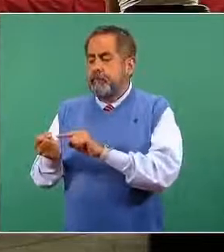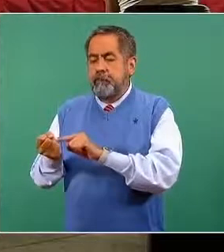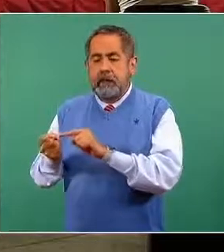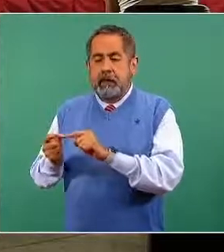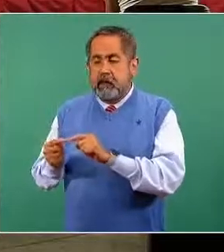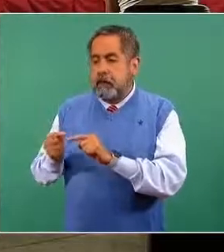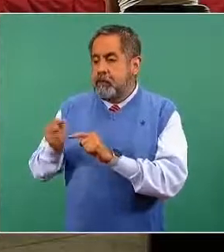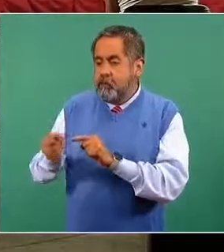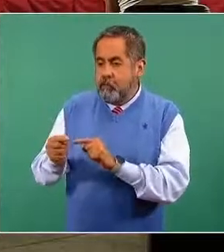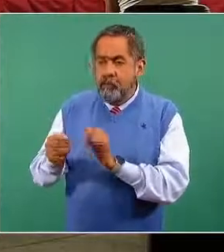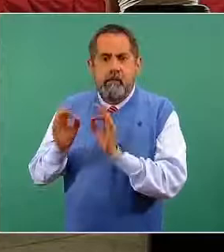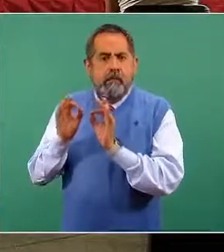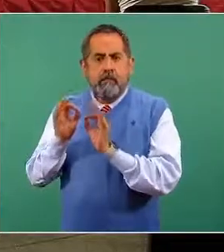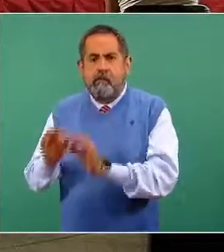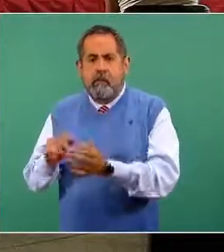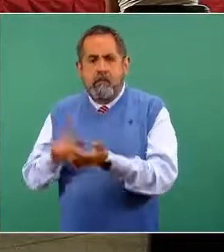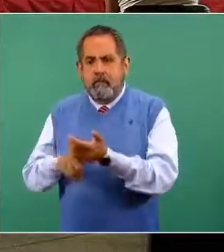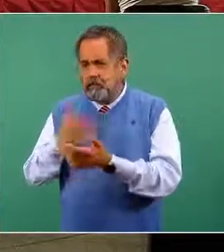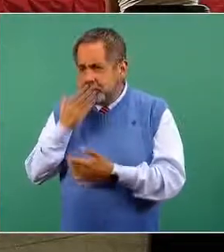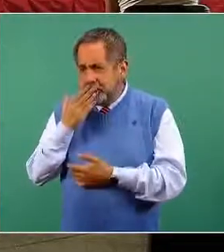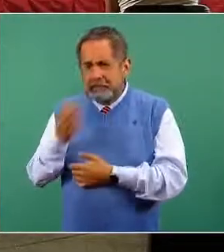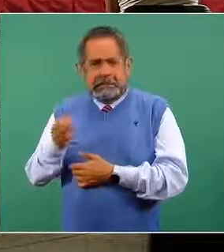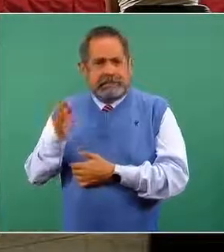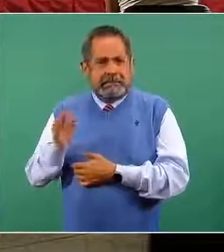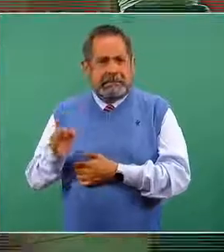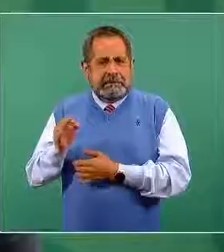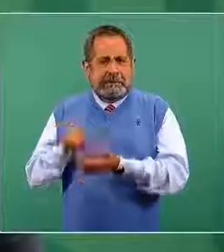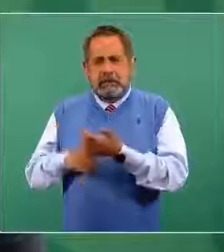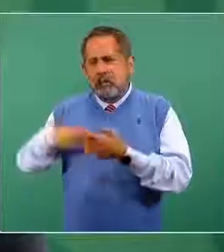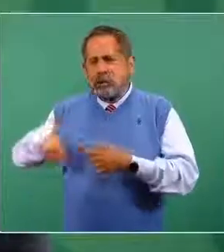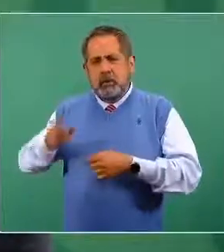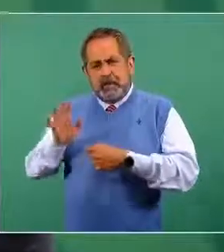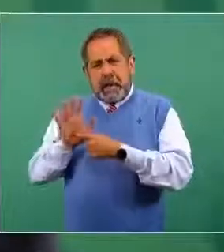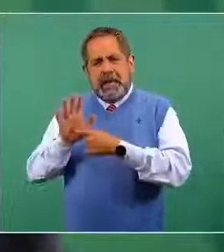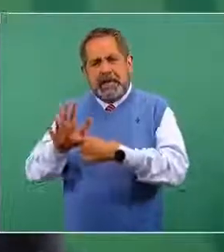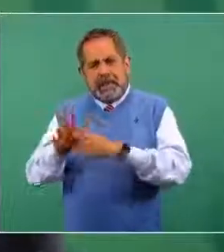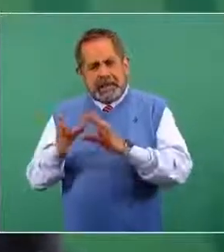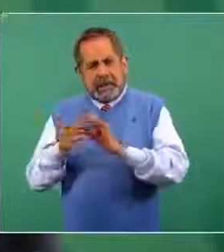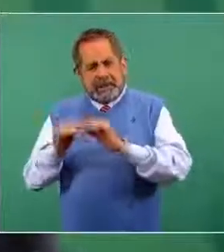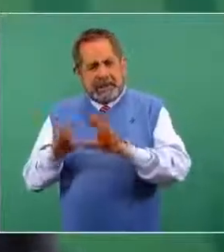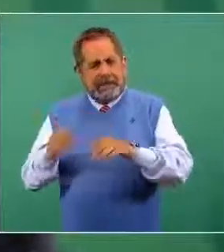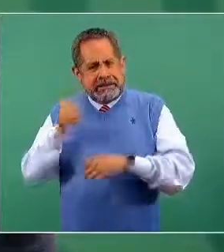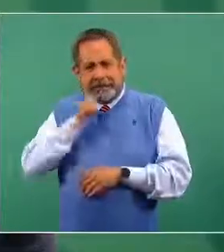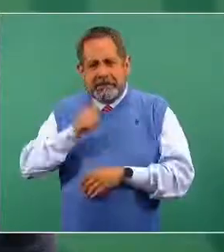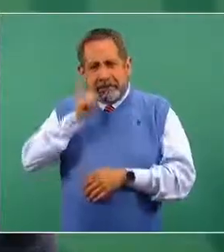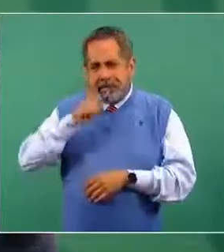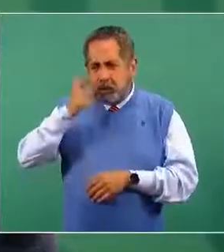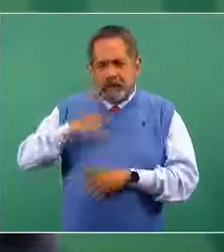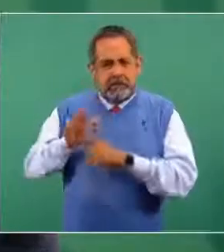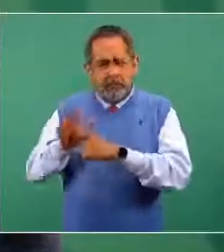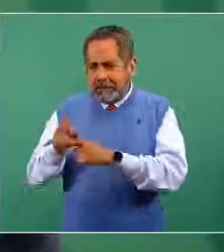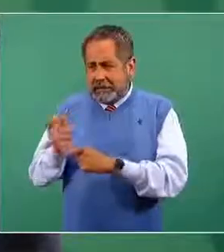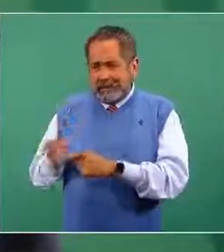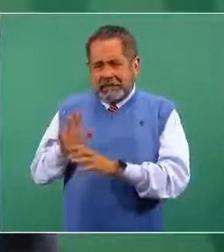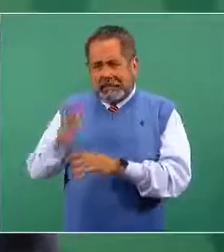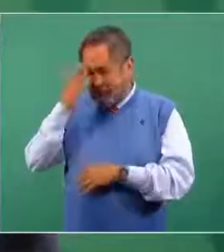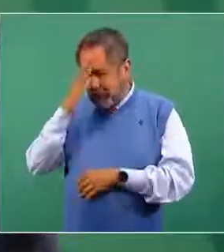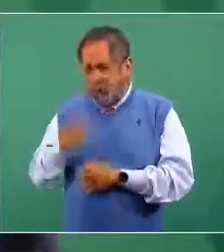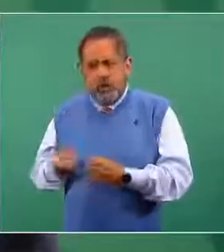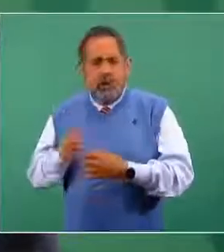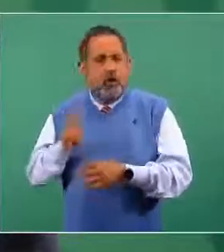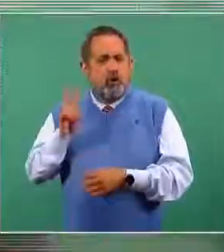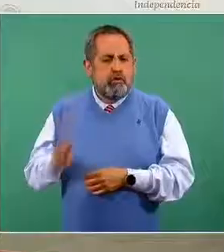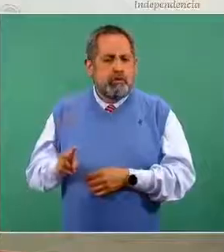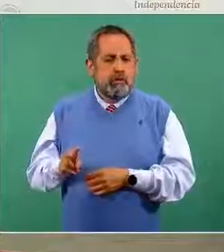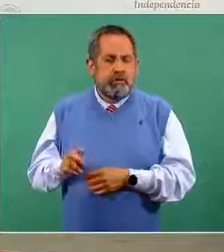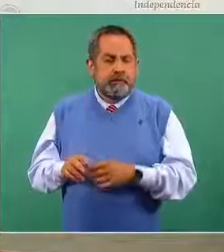casos confirmados y que son los números precisamente que estamos presentando y actualizando todas las noches en esta conferencia. Y ahí viene